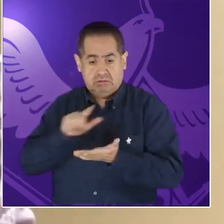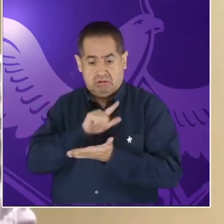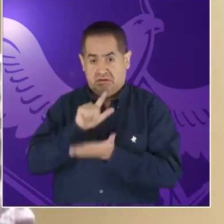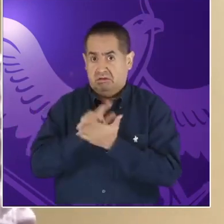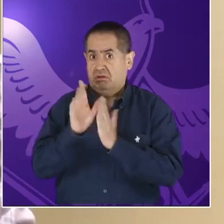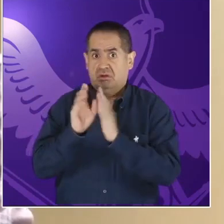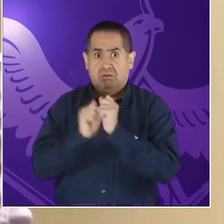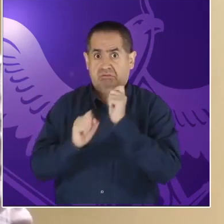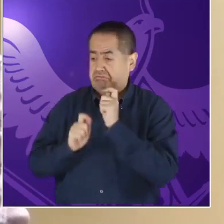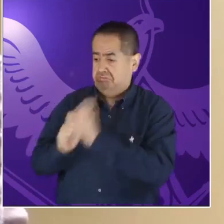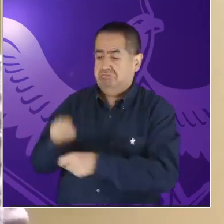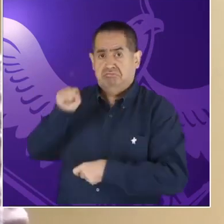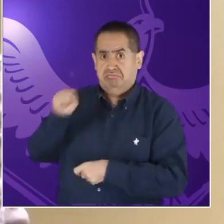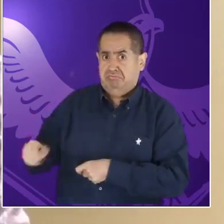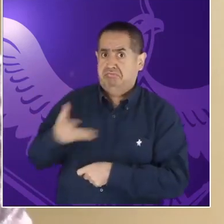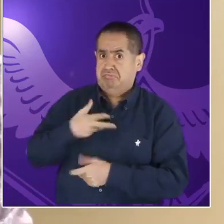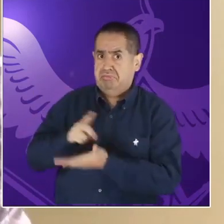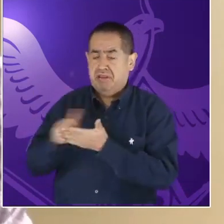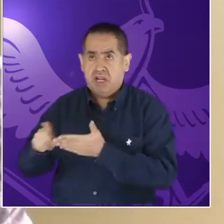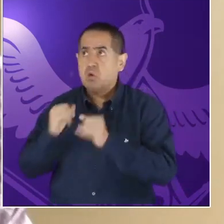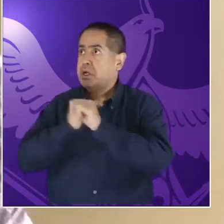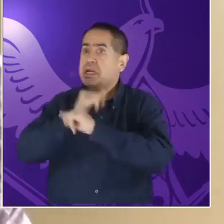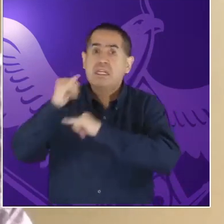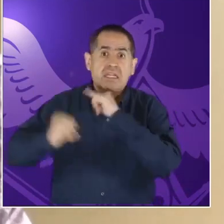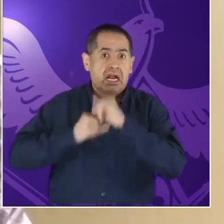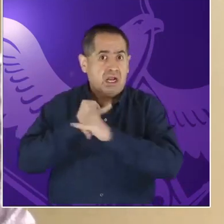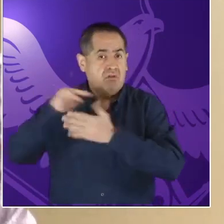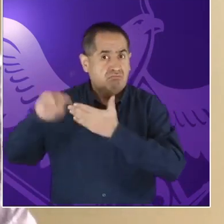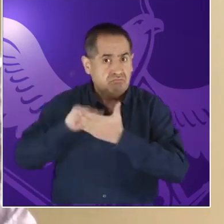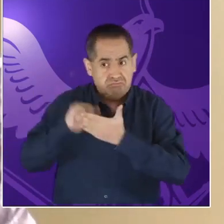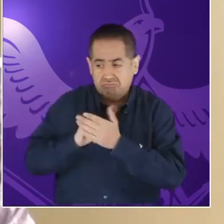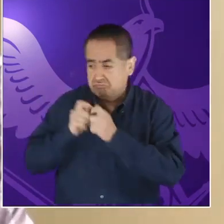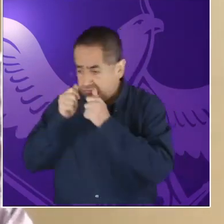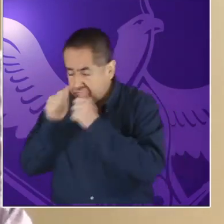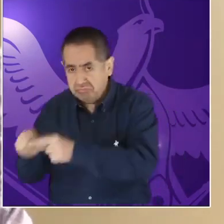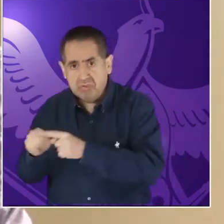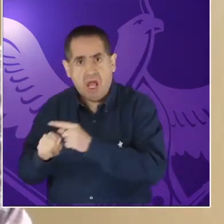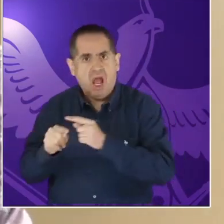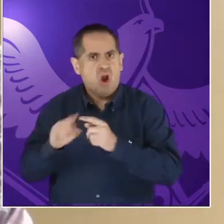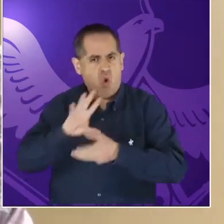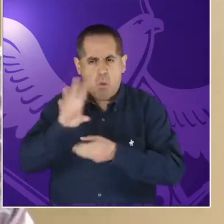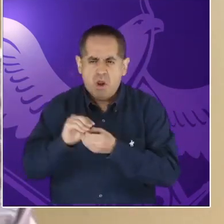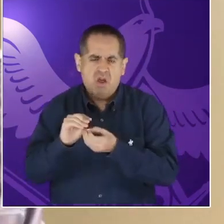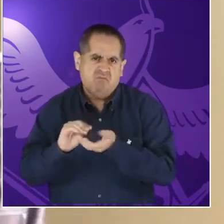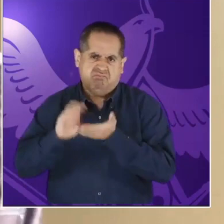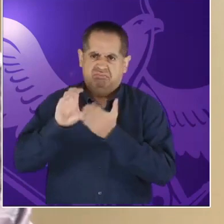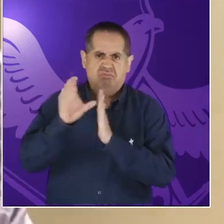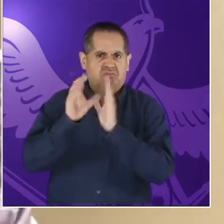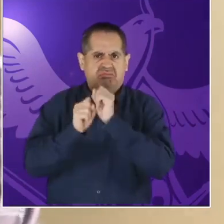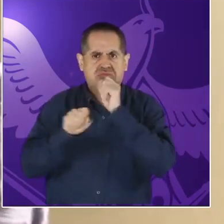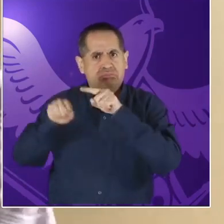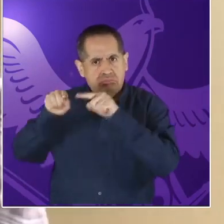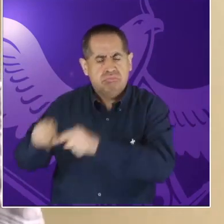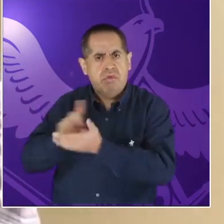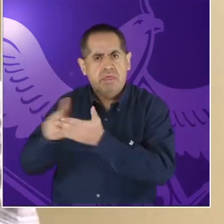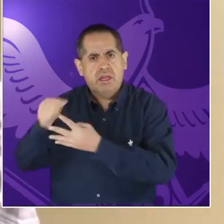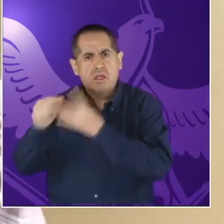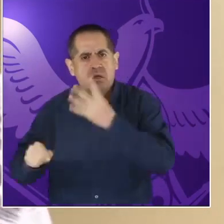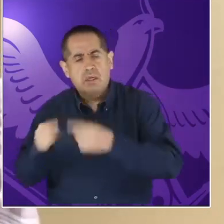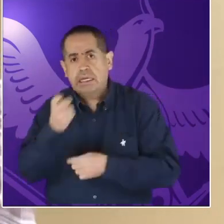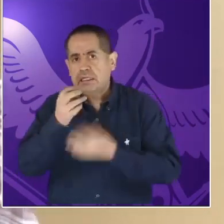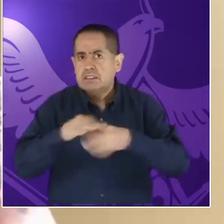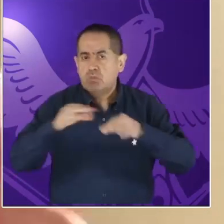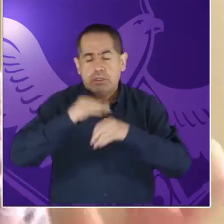también tiene un cúmulo de derechos reconocidos en la Constitución y en los tratados internacionales, en el bloque de